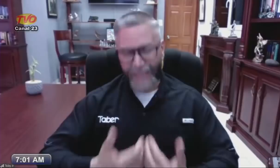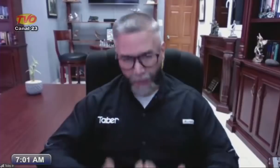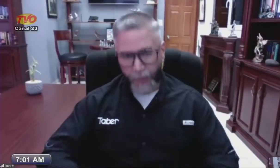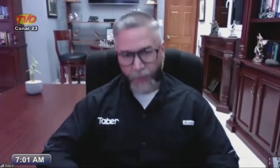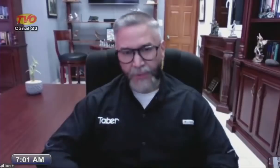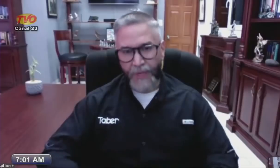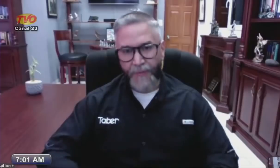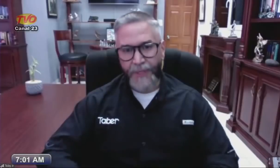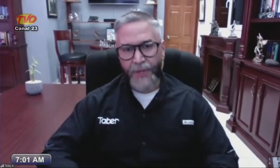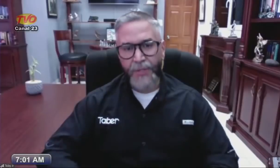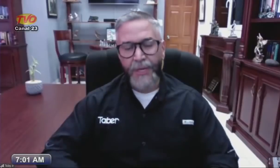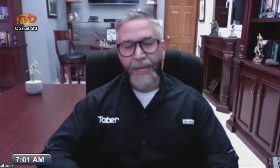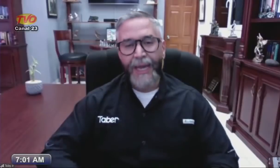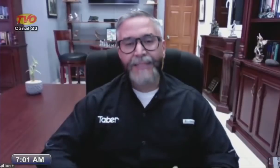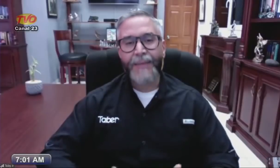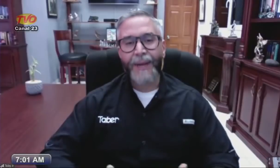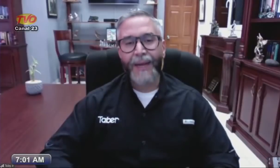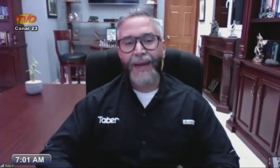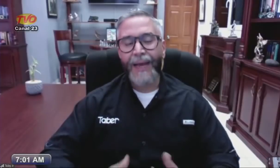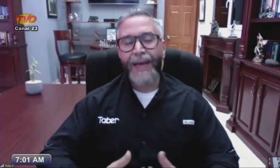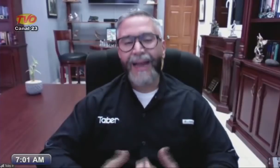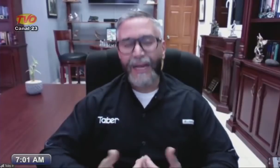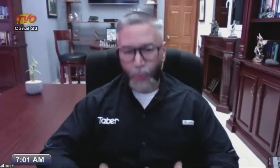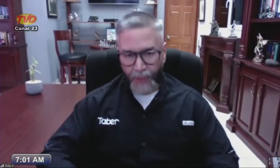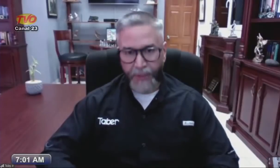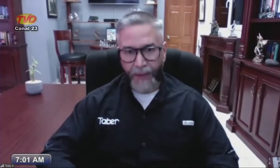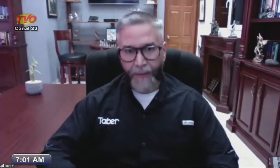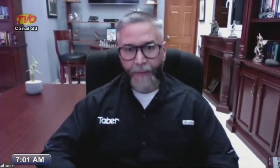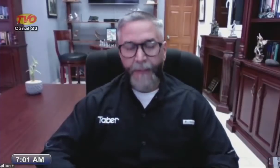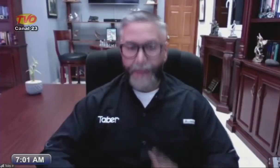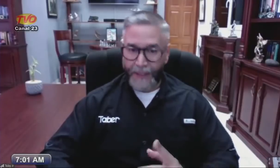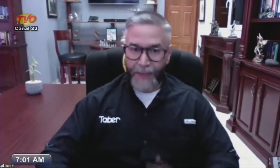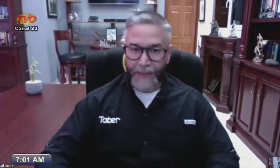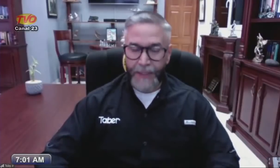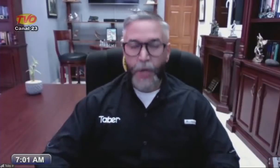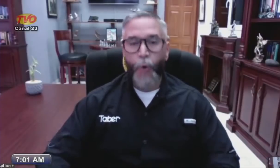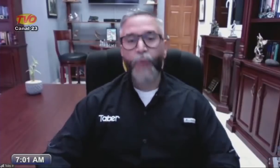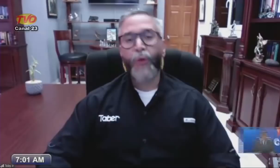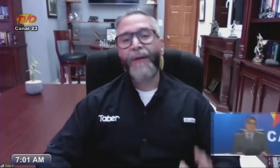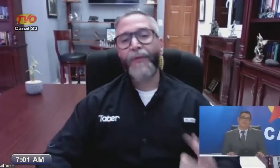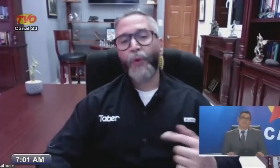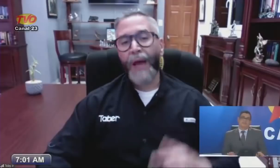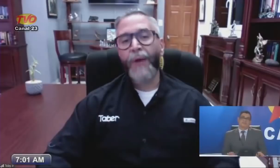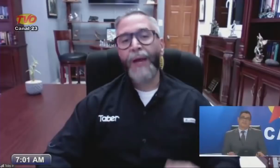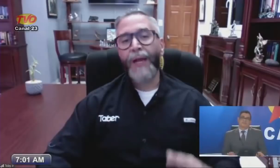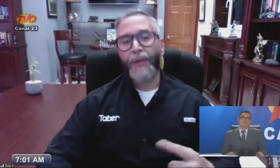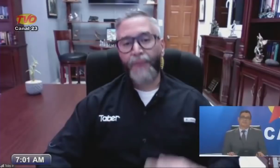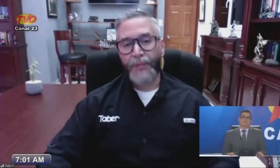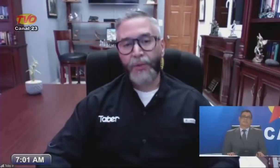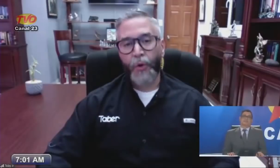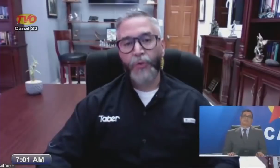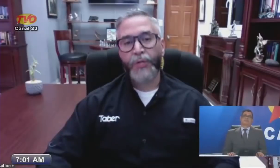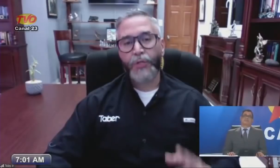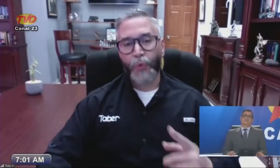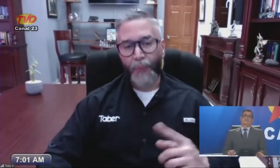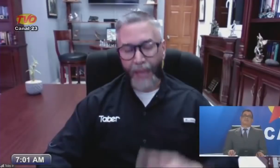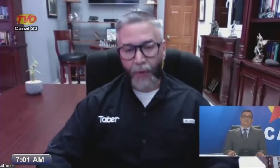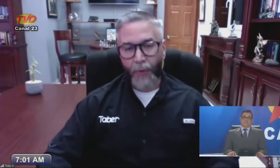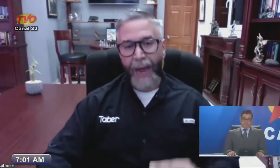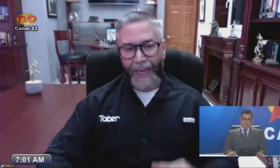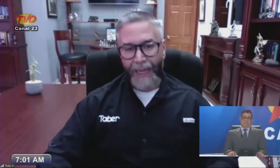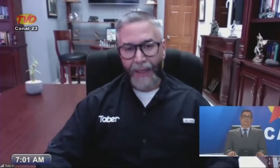prestamos nuestros edificios es de manera gratuita y es más cuando abandonaron el edificio los que